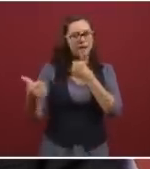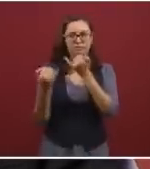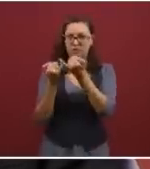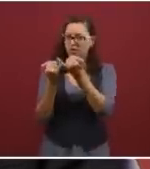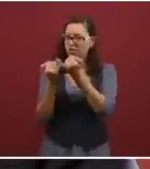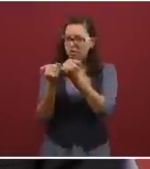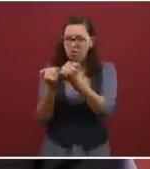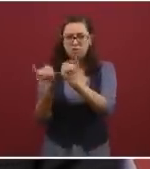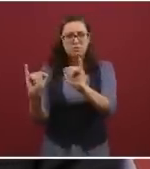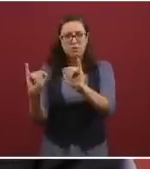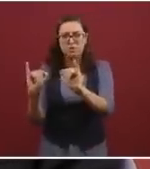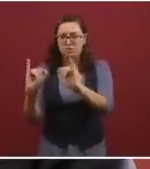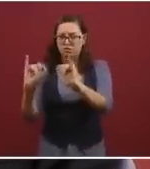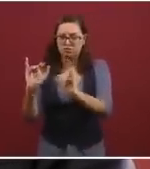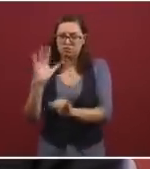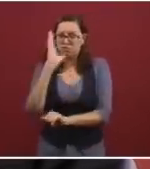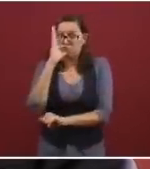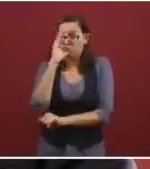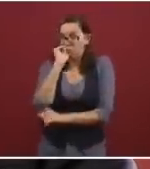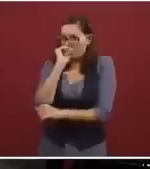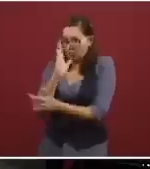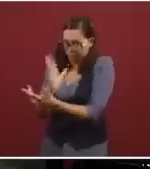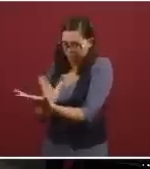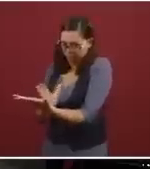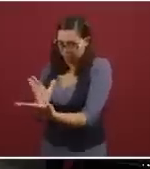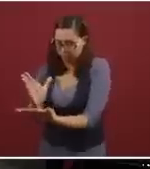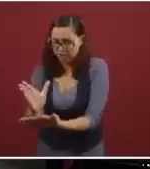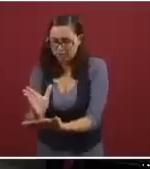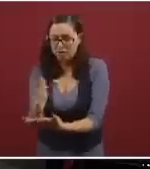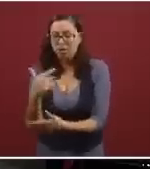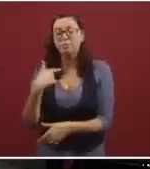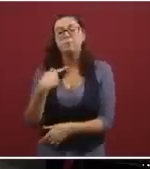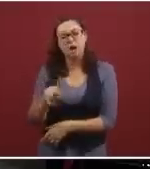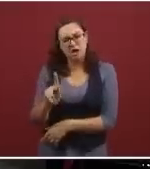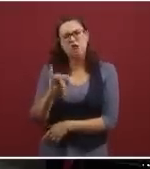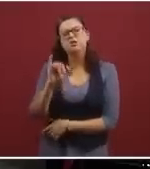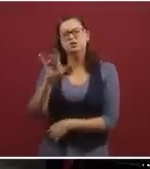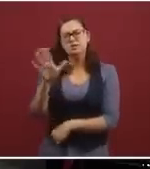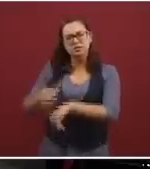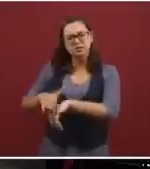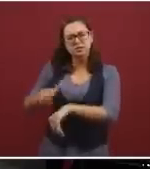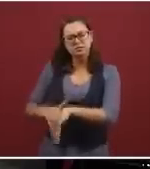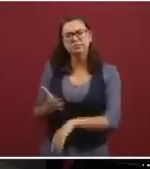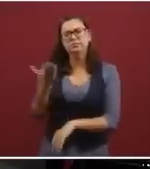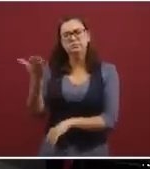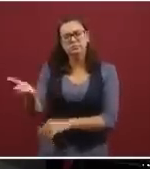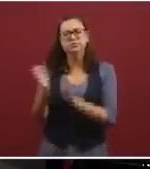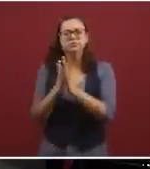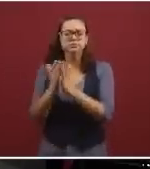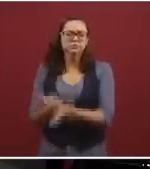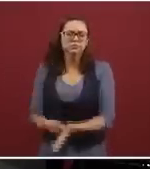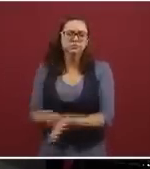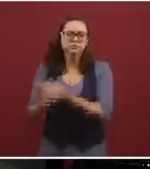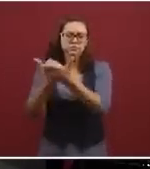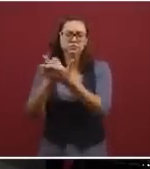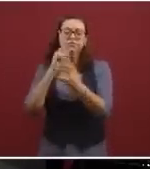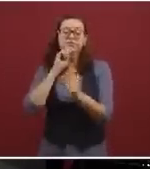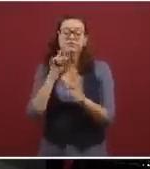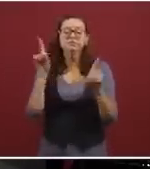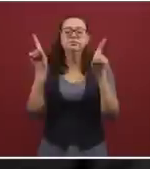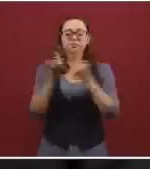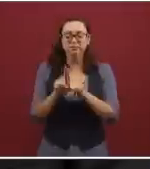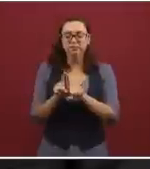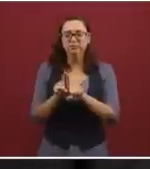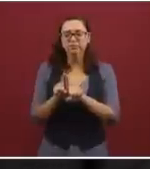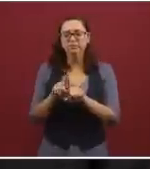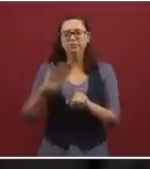independientes, autónomas, pero les pedí que ayudaran. Y también que iba a